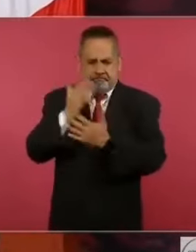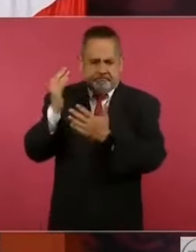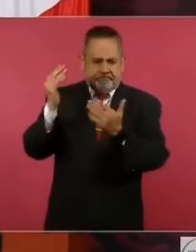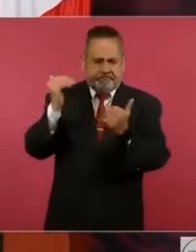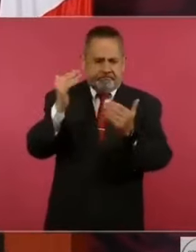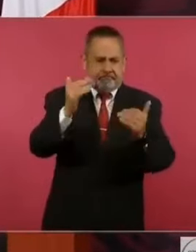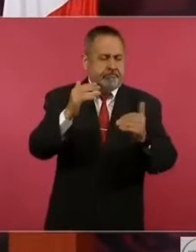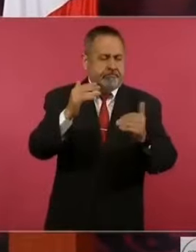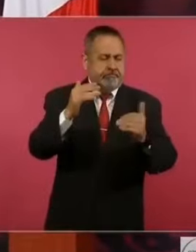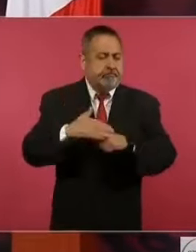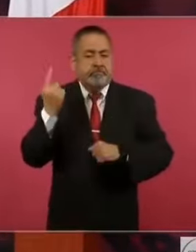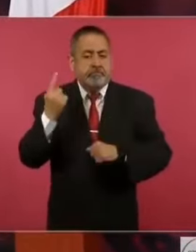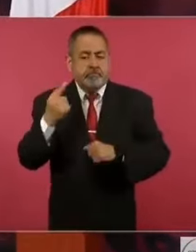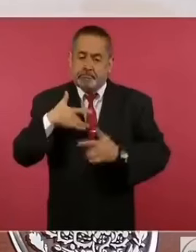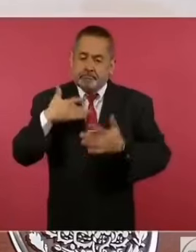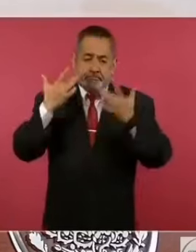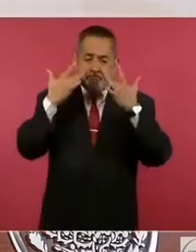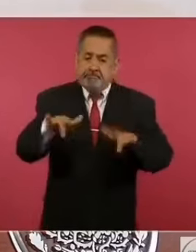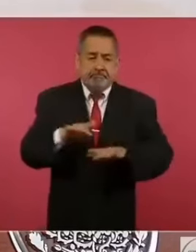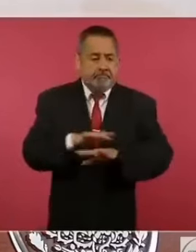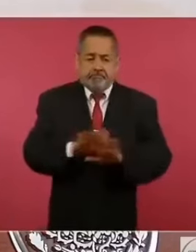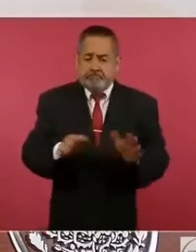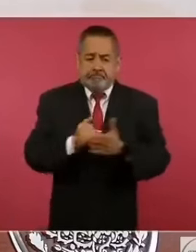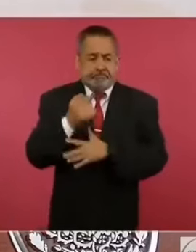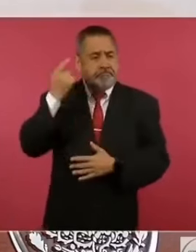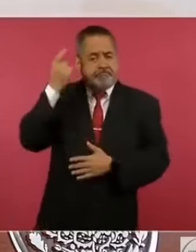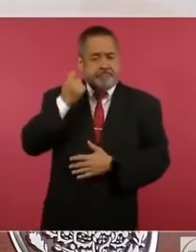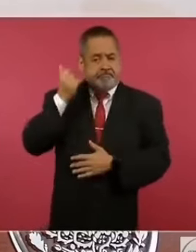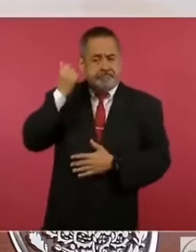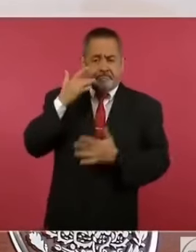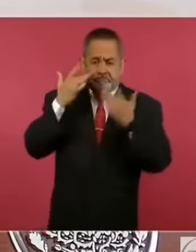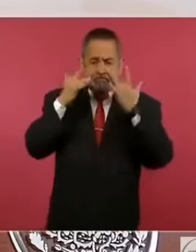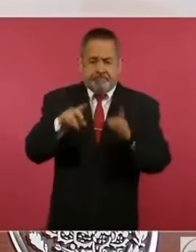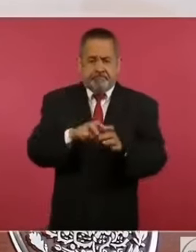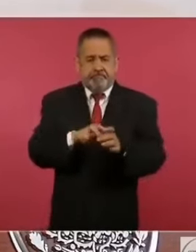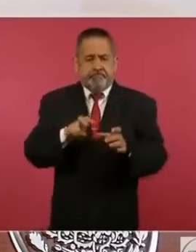retiro me jubilo y